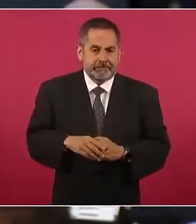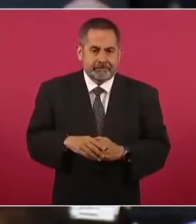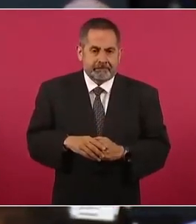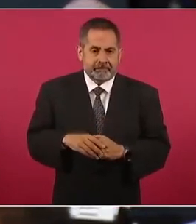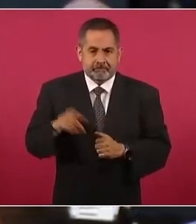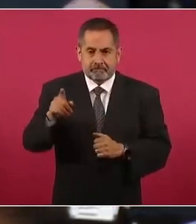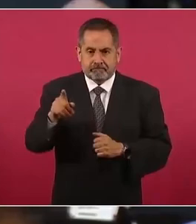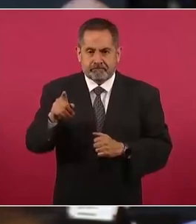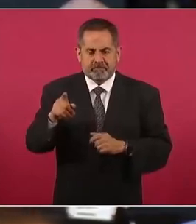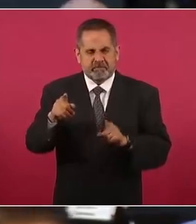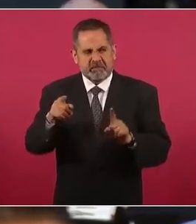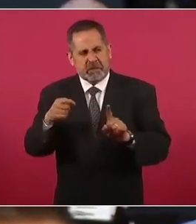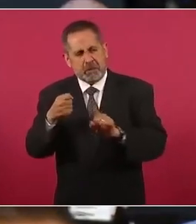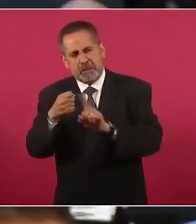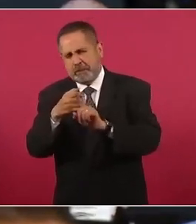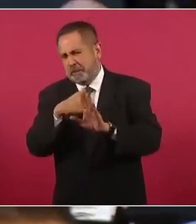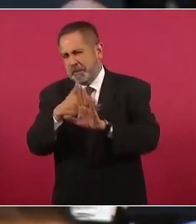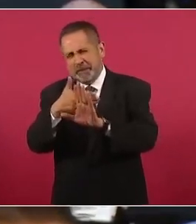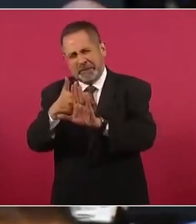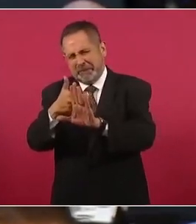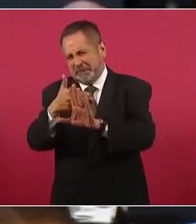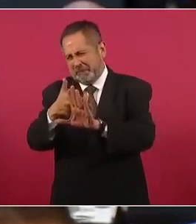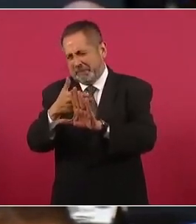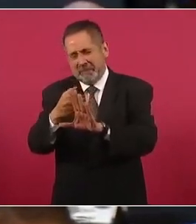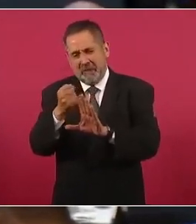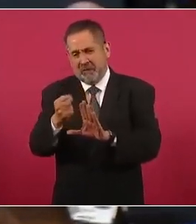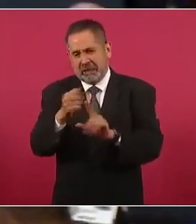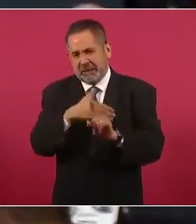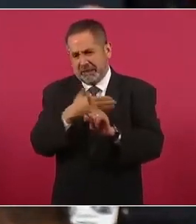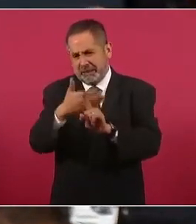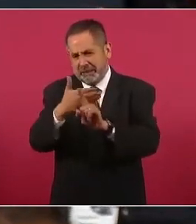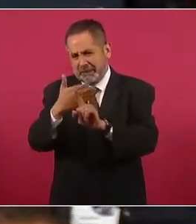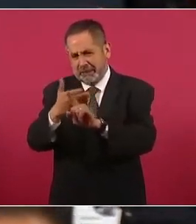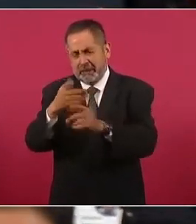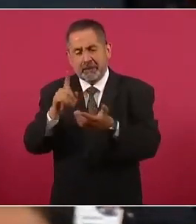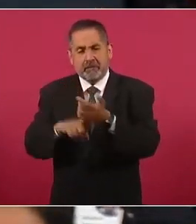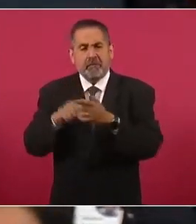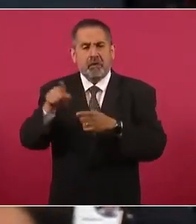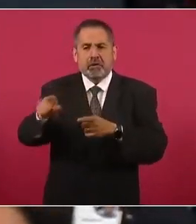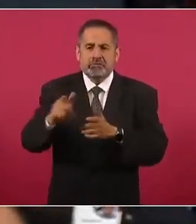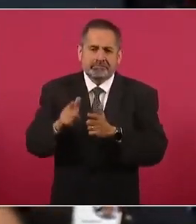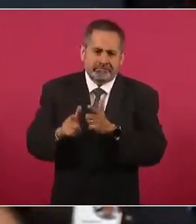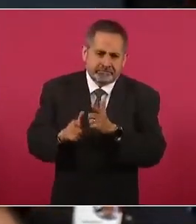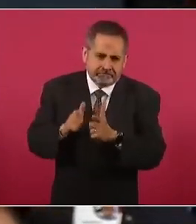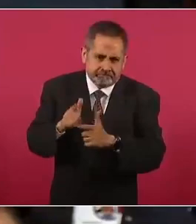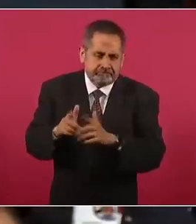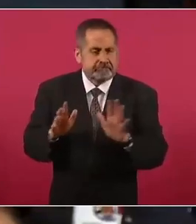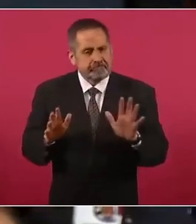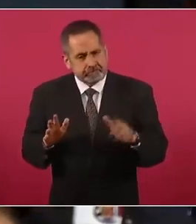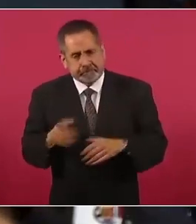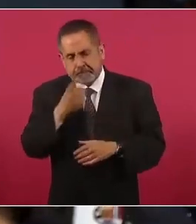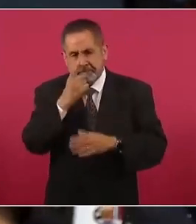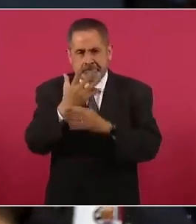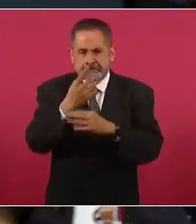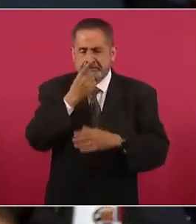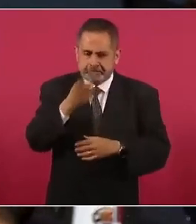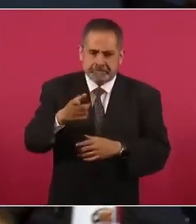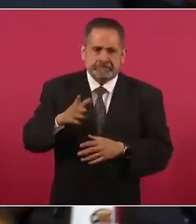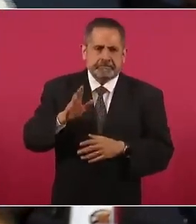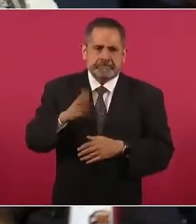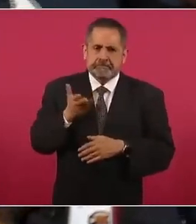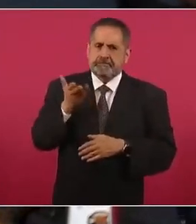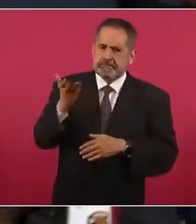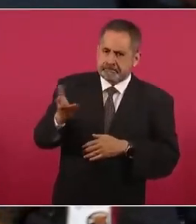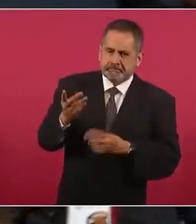a quien tunden en redes sociales por su lentitud. Usted mismo ha admitido que le ha